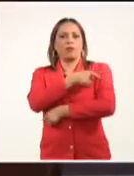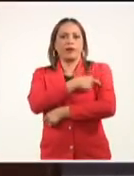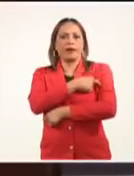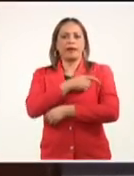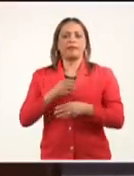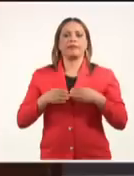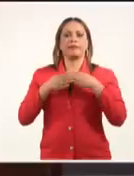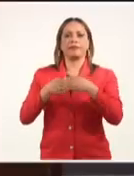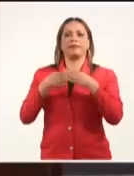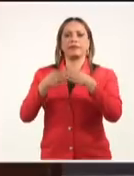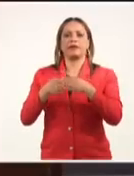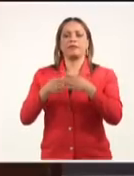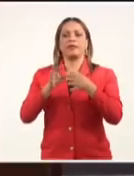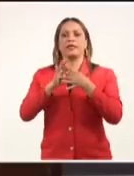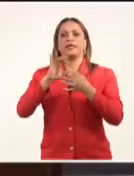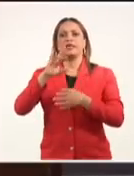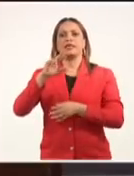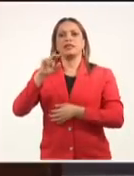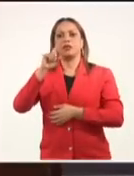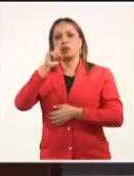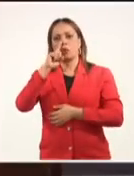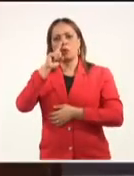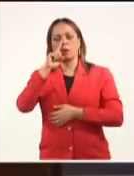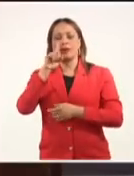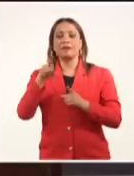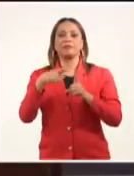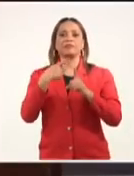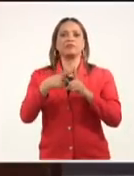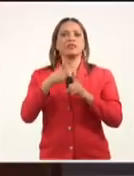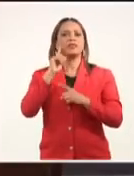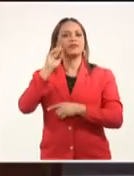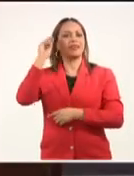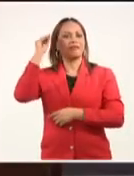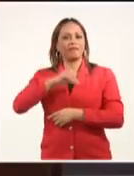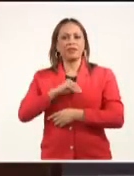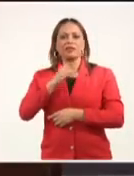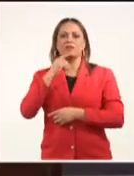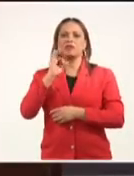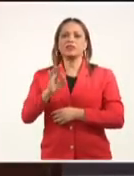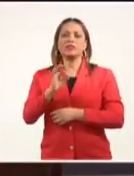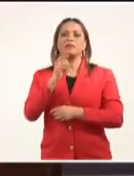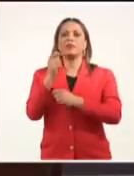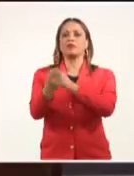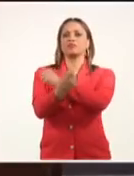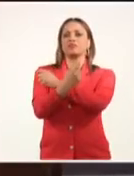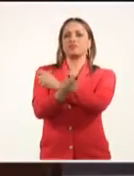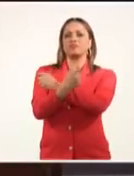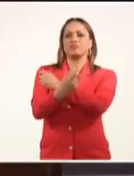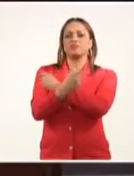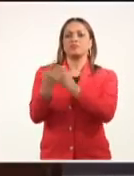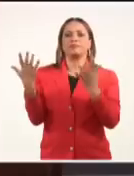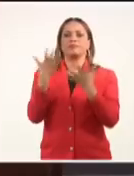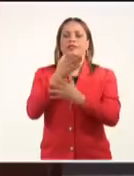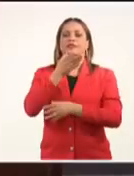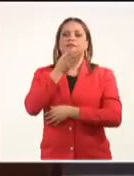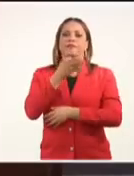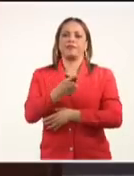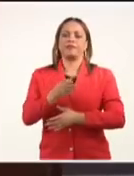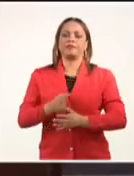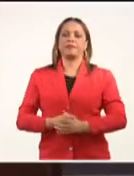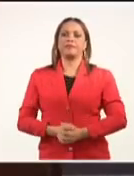de Girón, y con las firmes convicciones que nos inculcó el comandante en jefe.